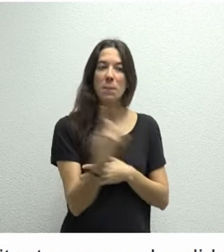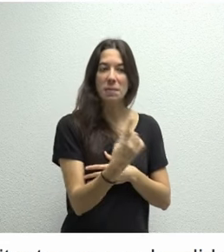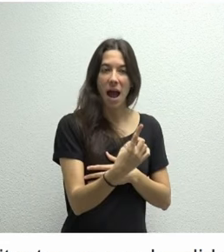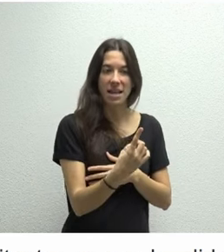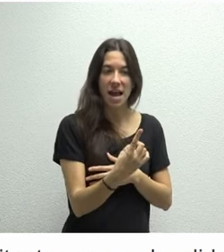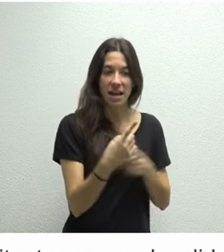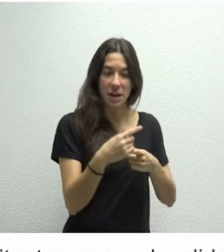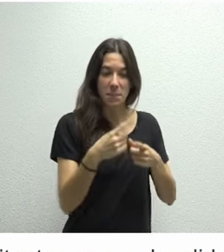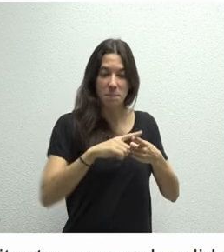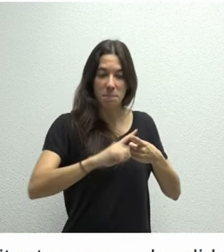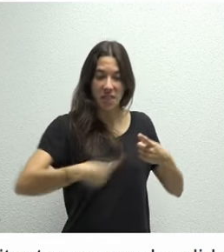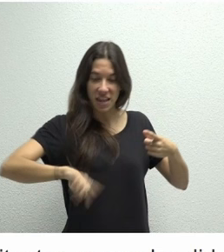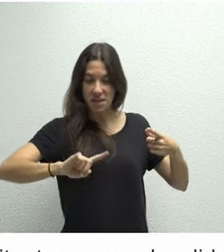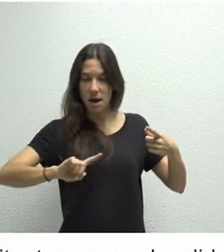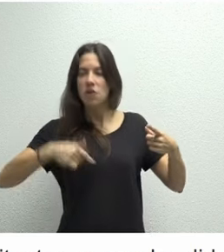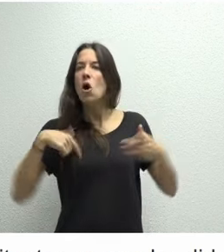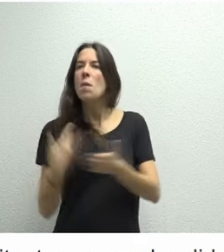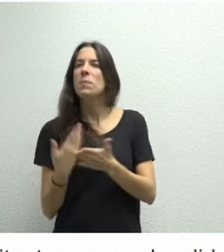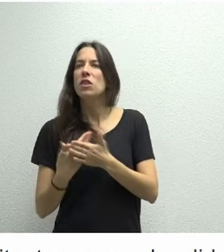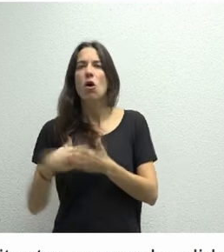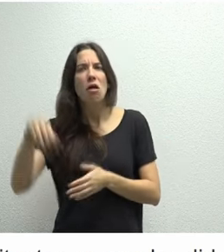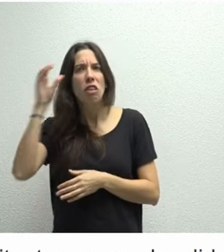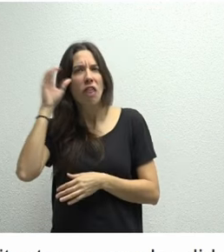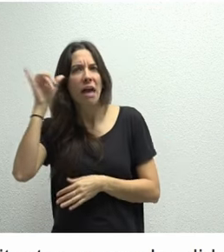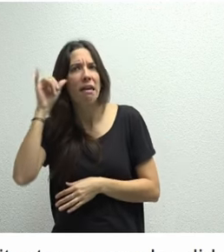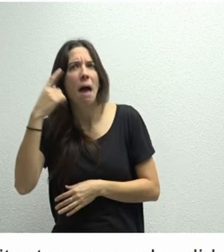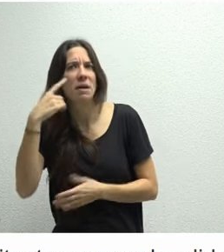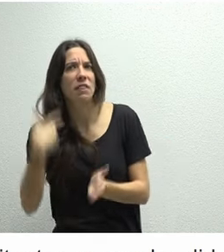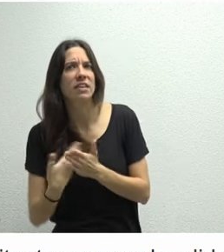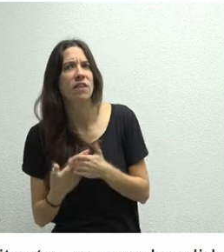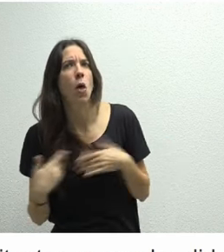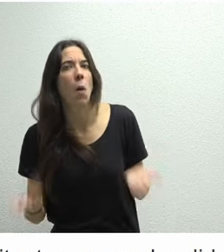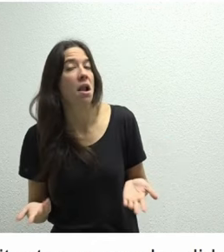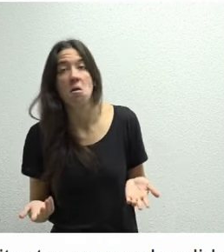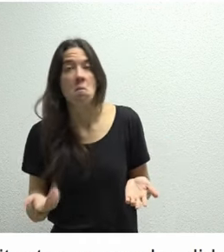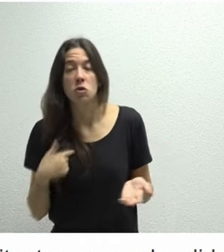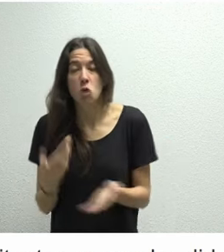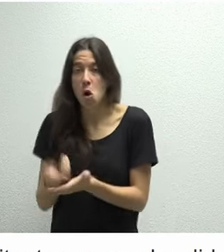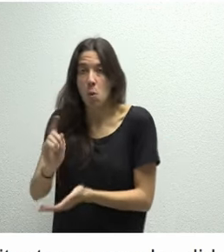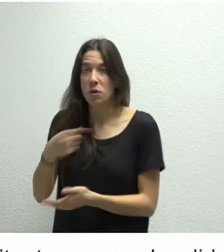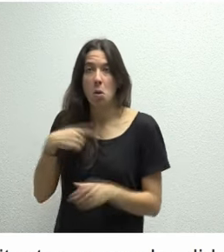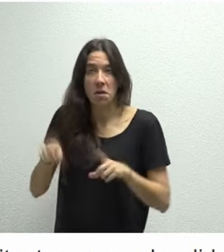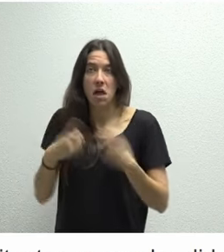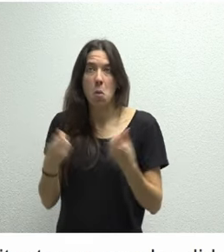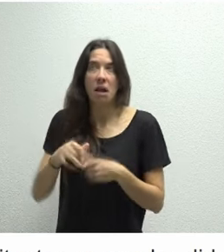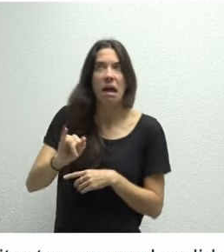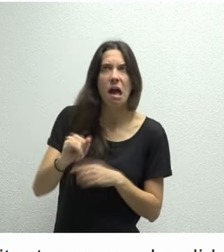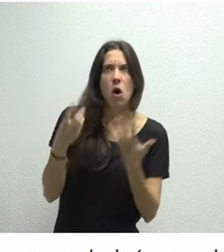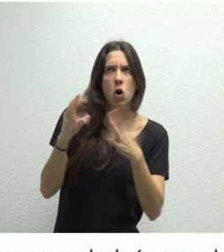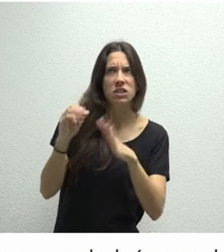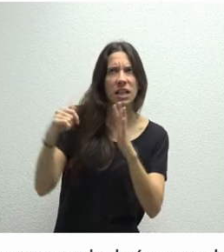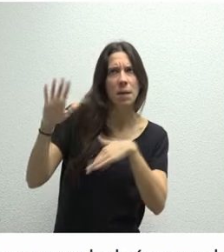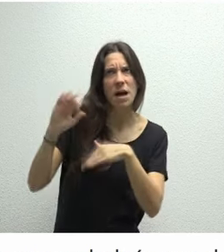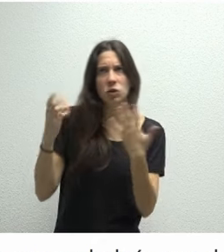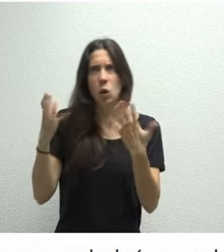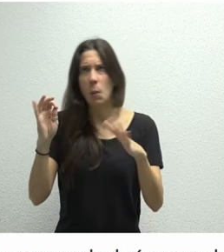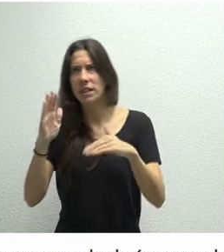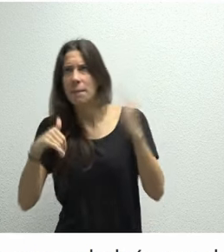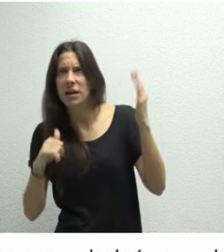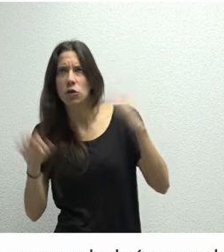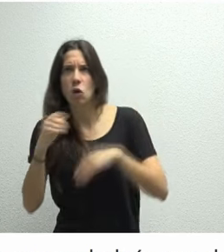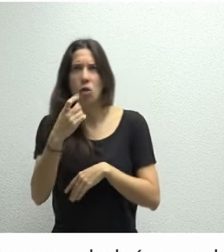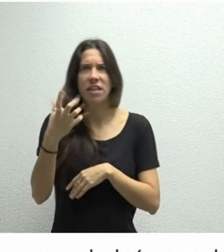un certificado de su ci vale Y me da Exactamente igual que lo tenga por encima de 80 por debajo de 90